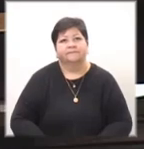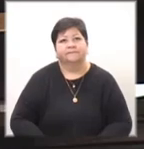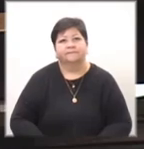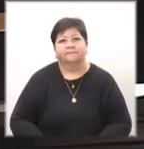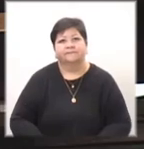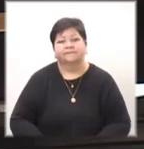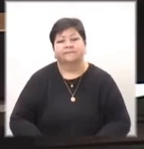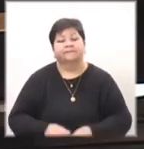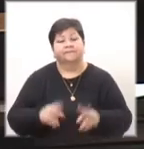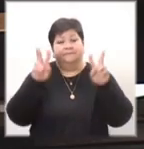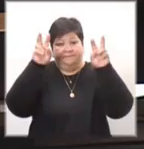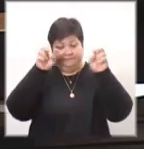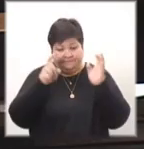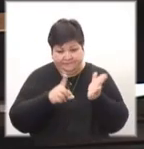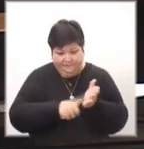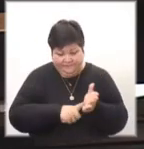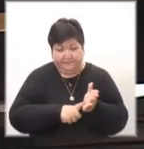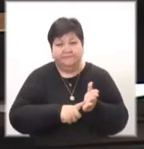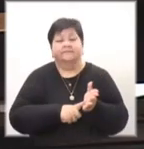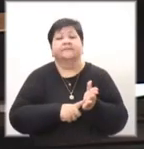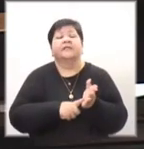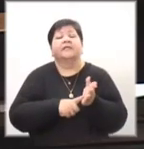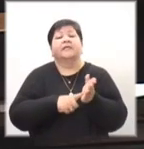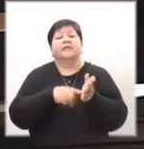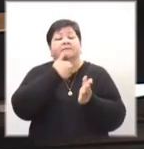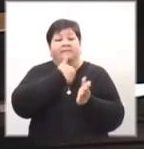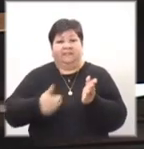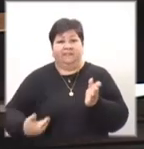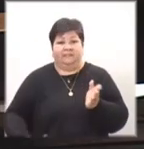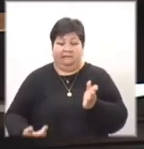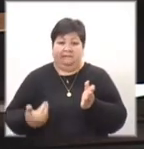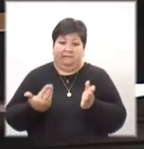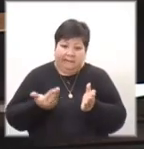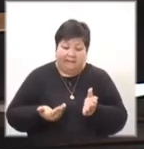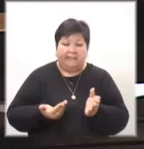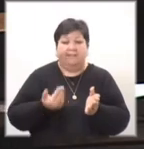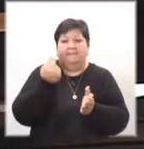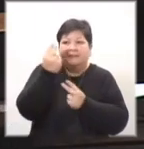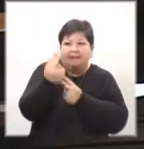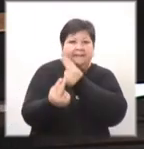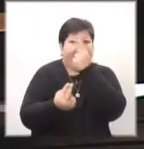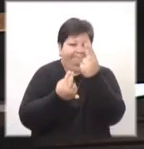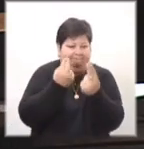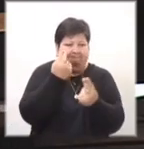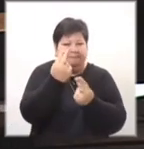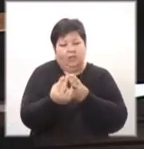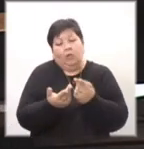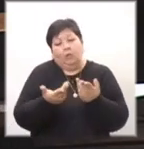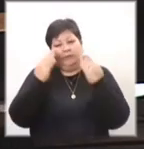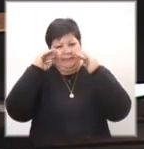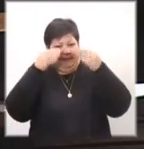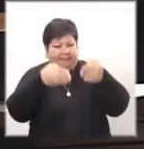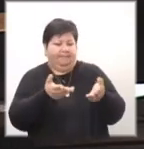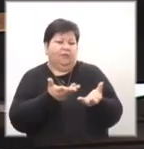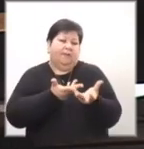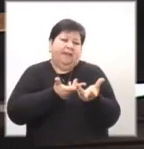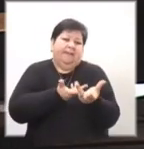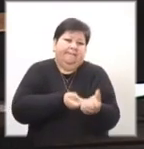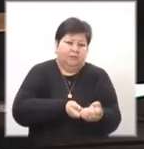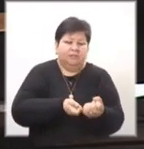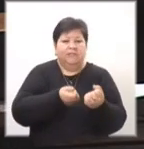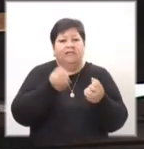En este tema, el presidente claramente hizo concesiones, dándole un tratamiento más favorable a la caja